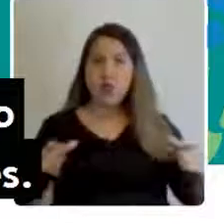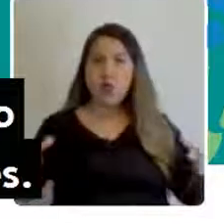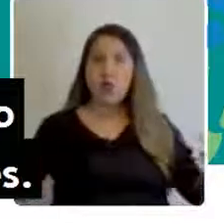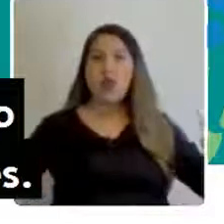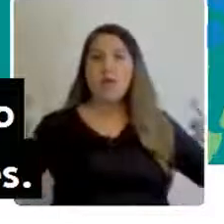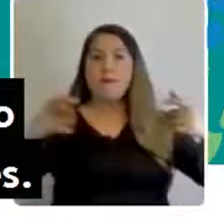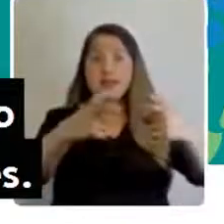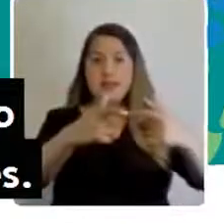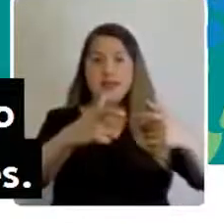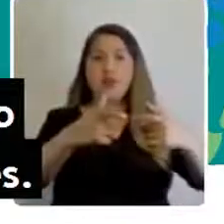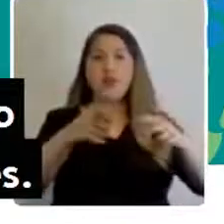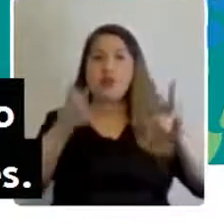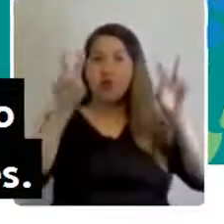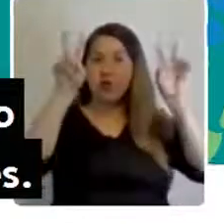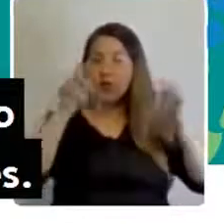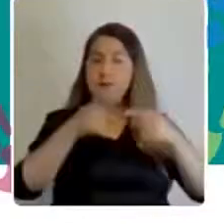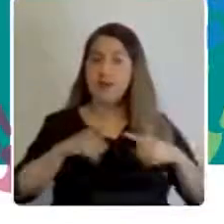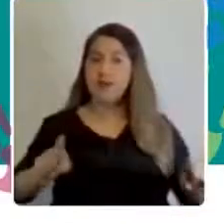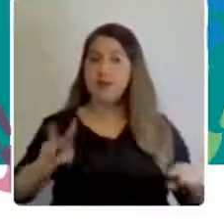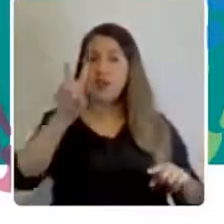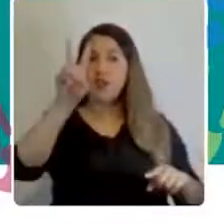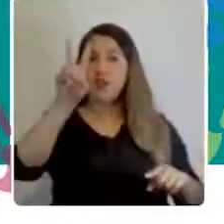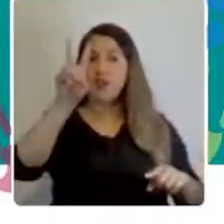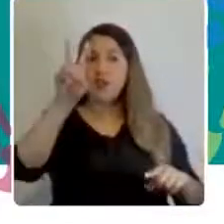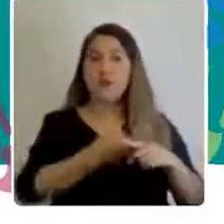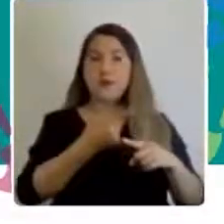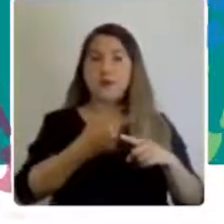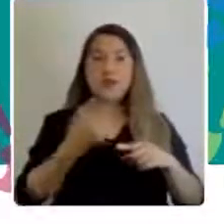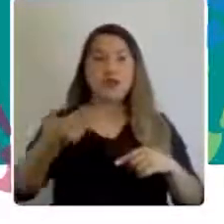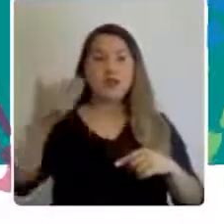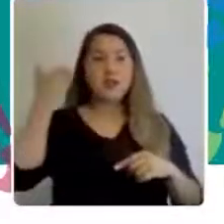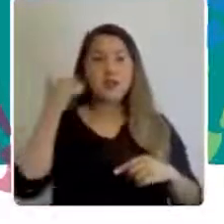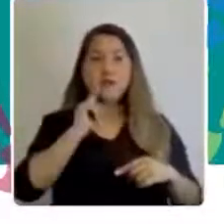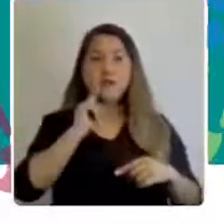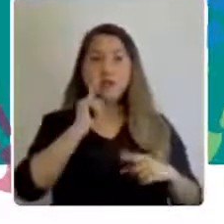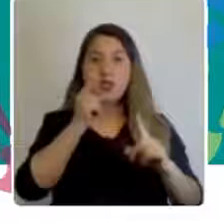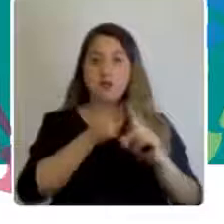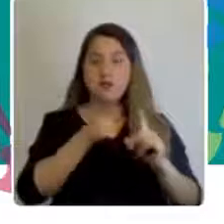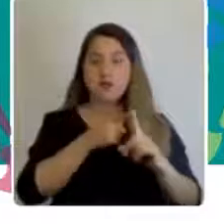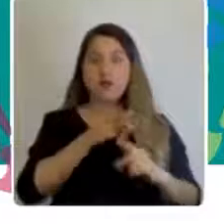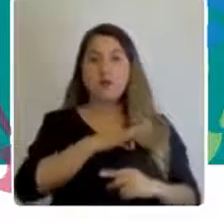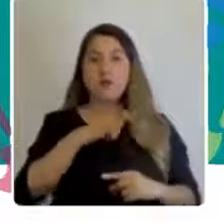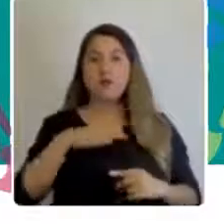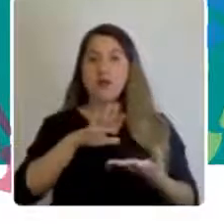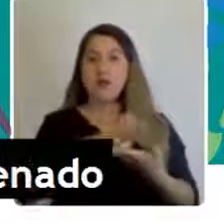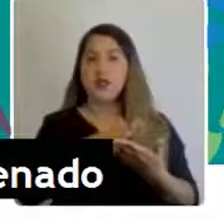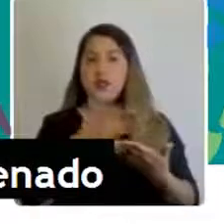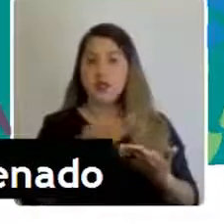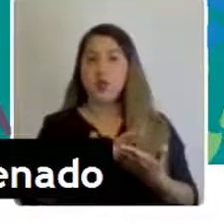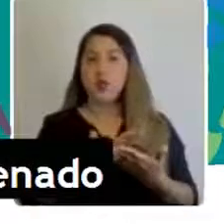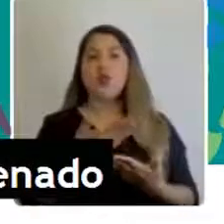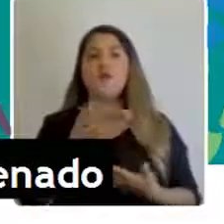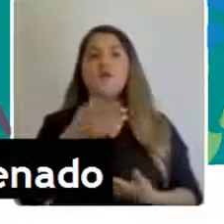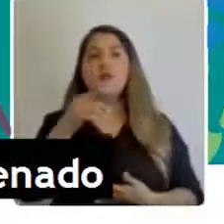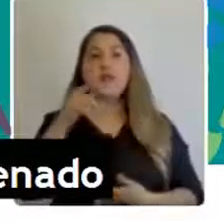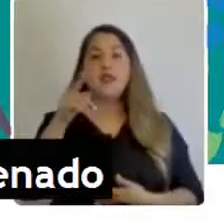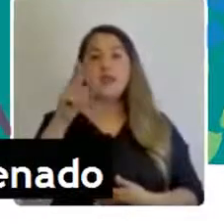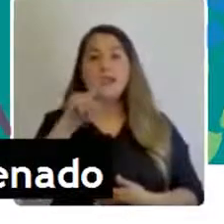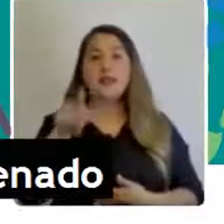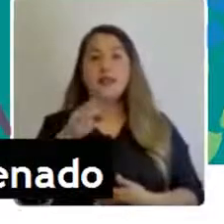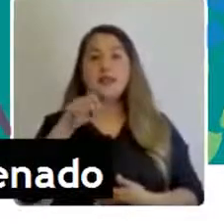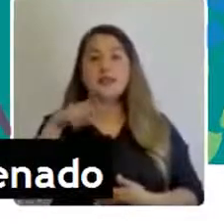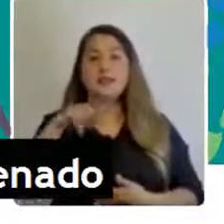un poquito distinto al de los dos conversatorios anteriores. Vamos a tener la participación del ministro de Salud, Enrique París, de la senadora Carolina